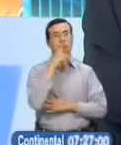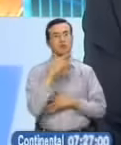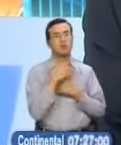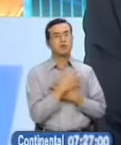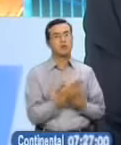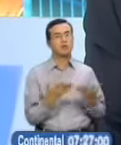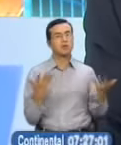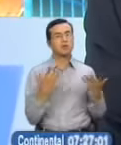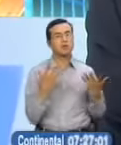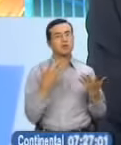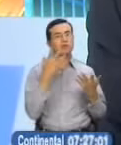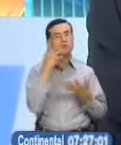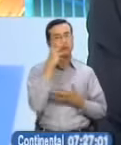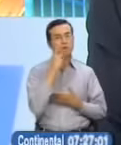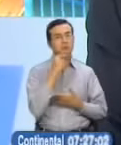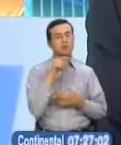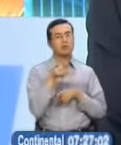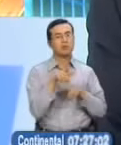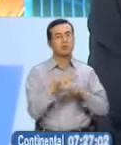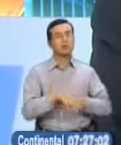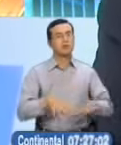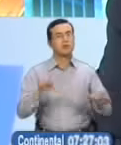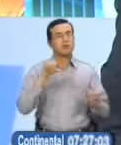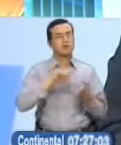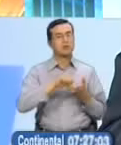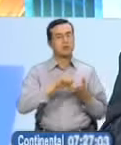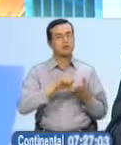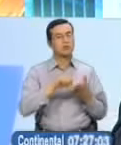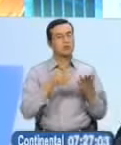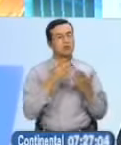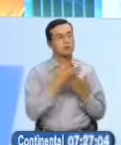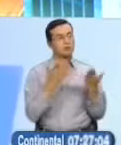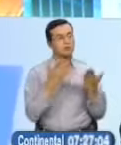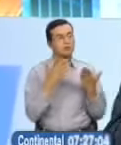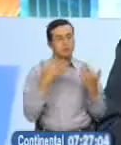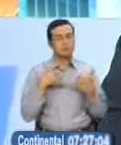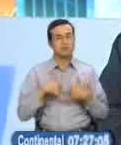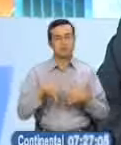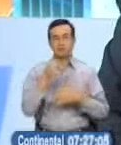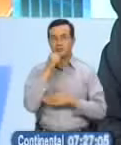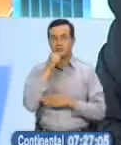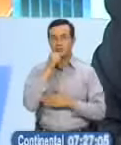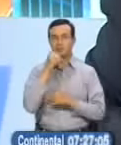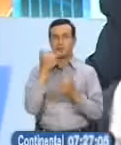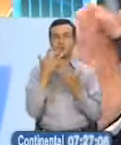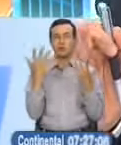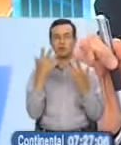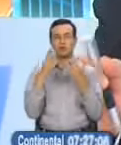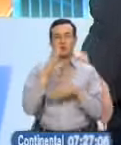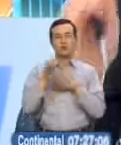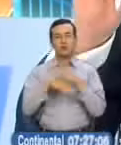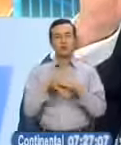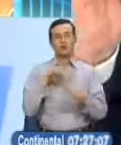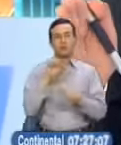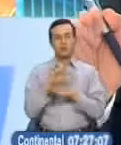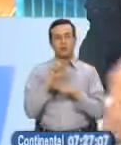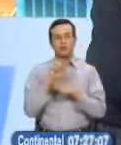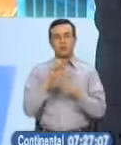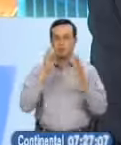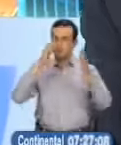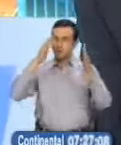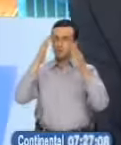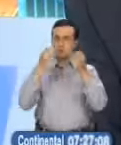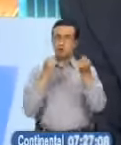hermosa, cálida y atractiva ciudad. Este fue Pensamiento Crítico, soy Carlos Rabascal, y que hoy todo el Ecuador